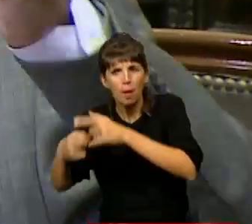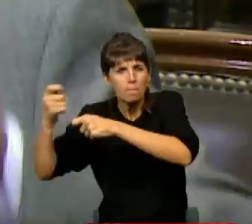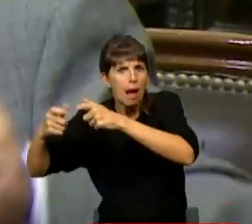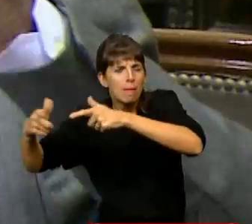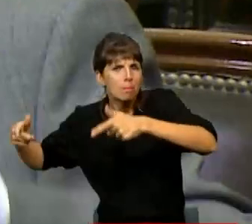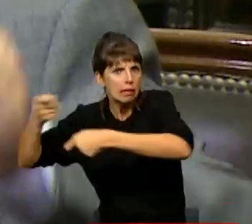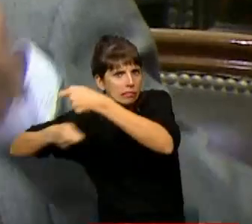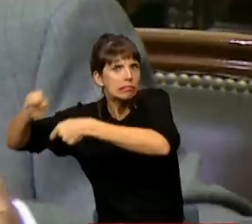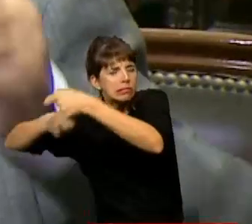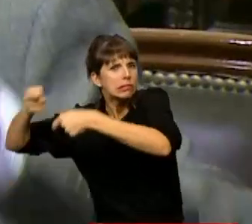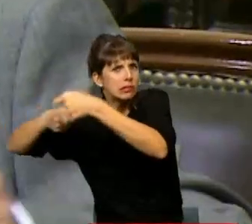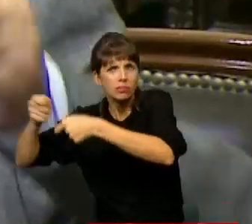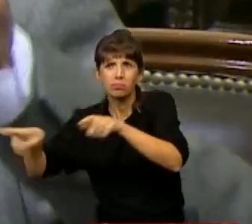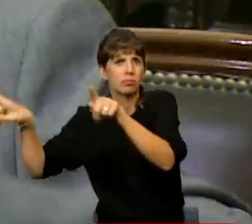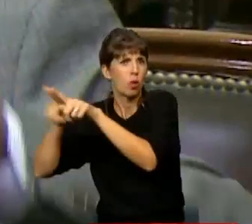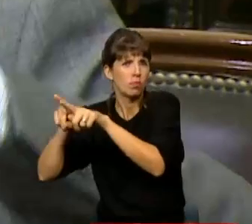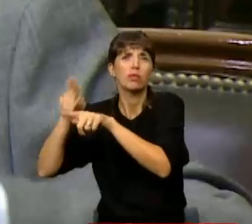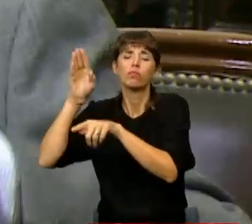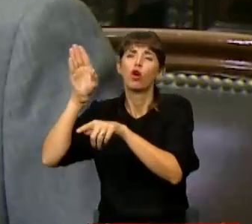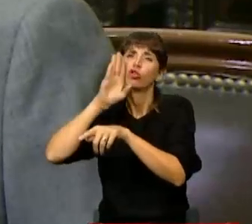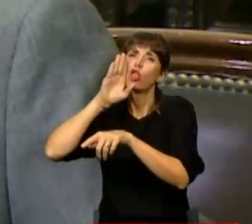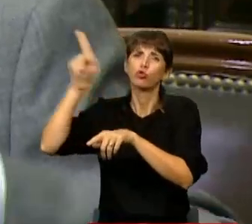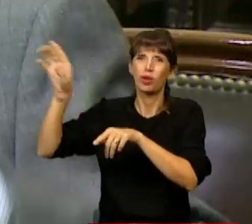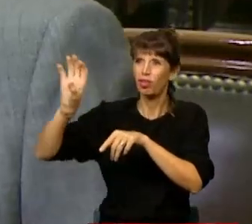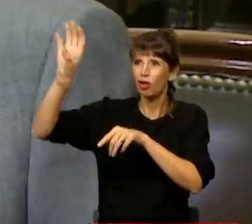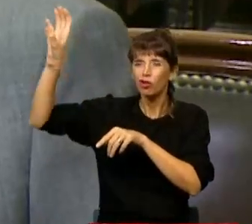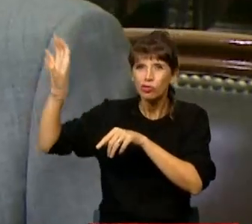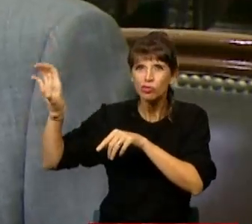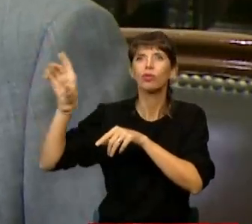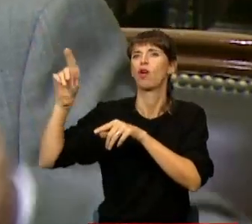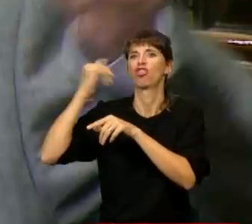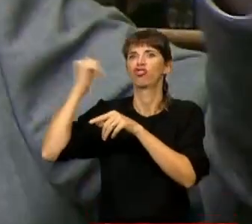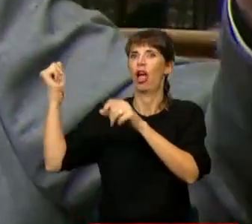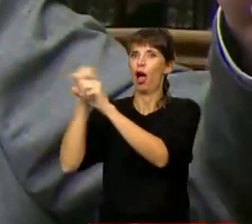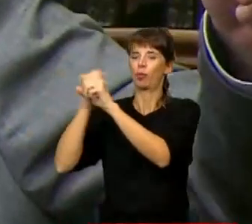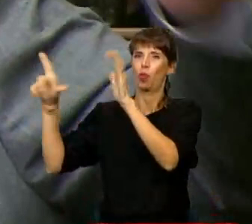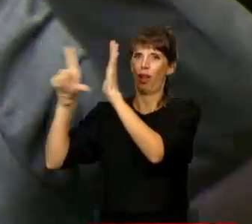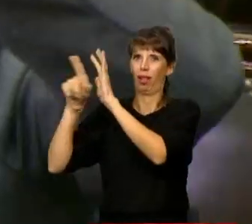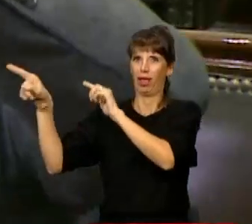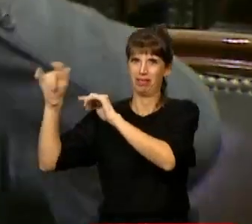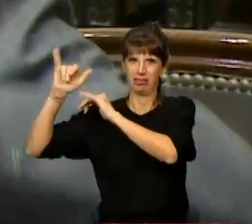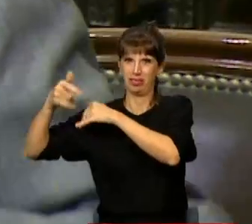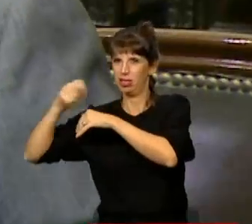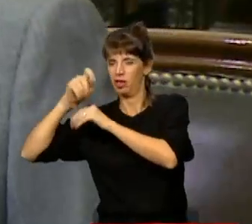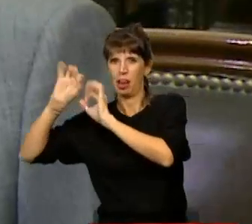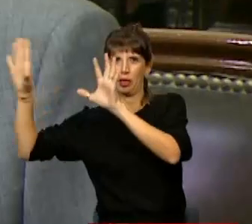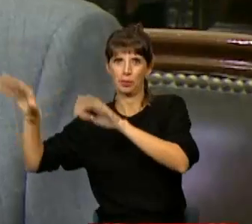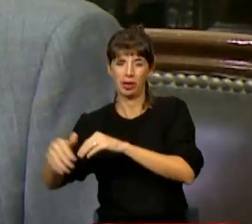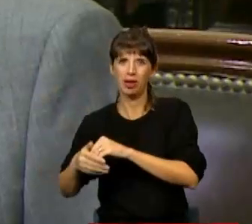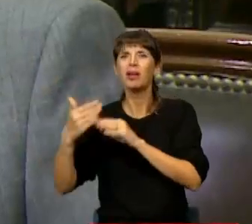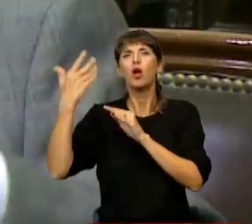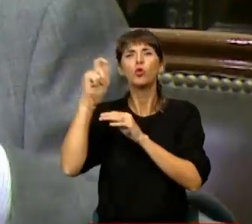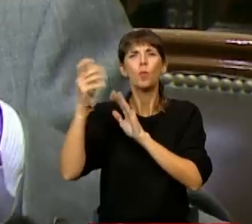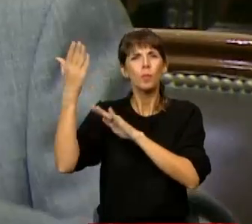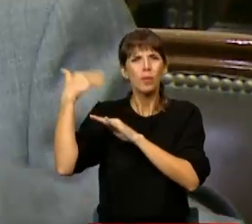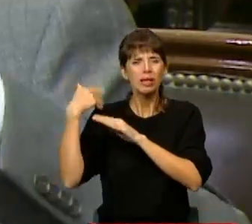más. Exactamente lo mismo que pasa en los estados de Estados Unidos, donde esto se ha liberalizado. Hace un mes hay un artículo en Los Angeles